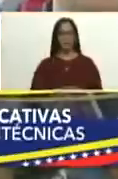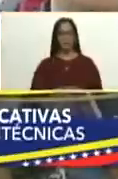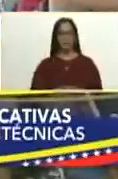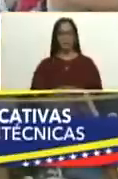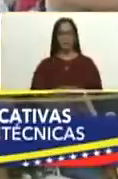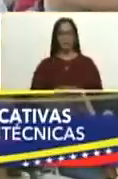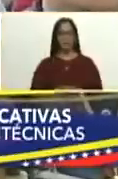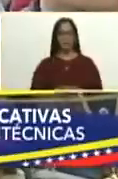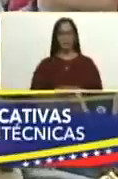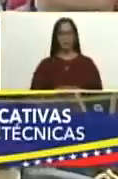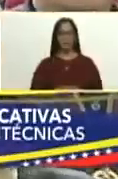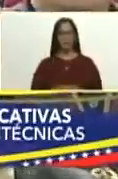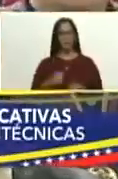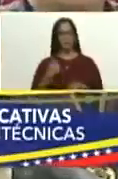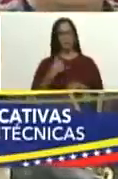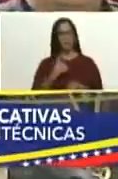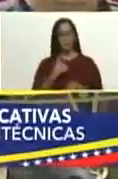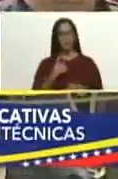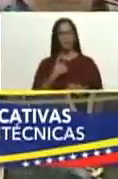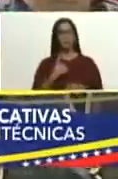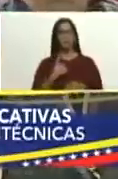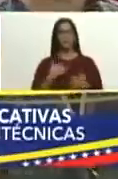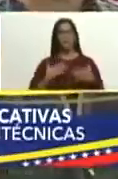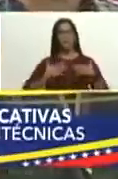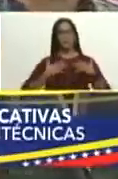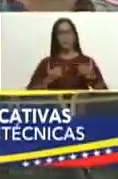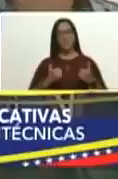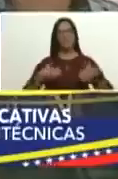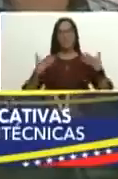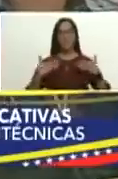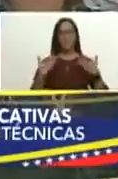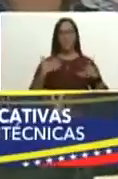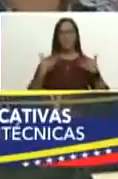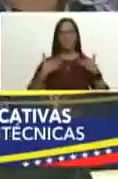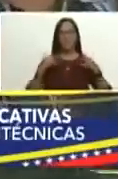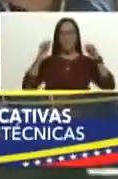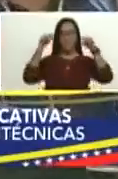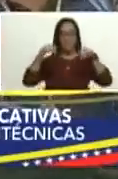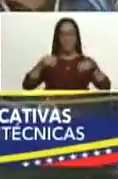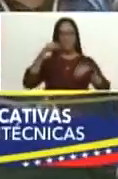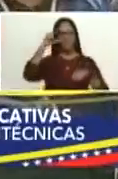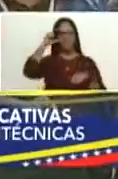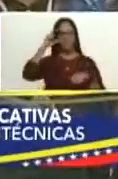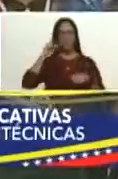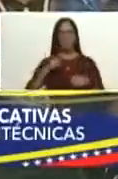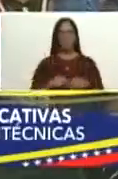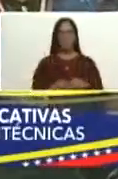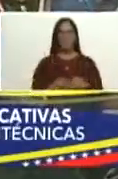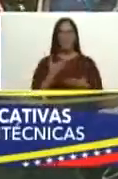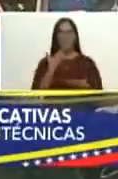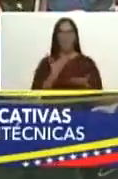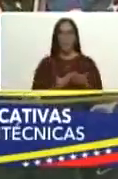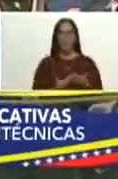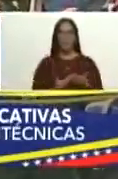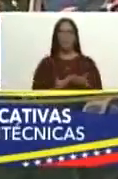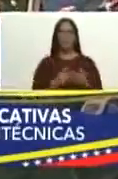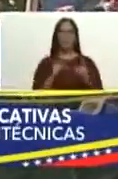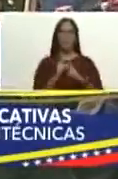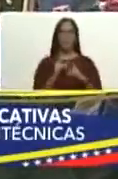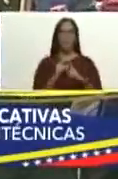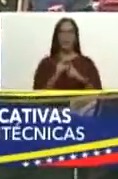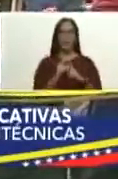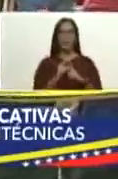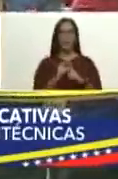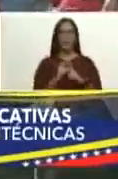Yo, al rescatar y celebrar la actividad que tenemos el día de hoy, si usted me lo permite, quisiera darle la palabra